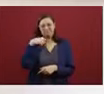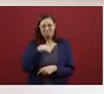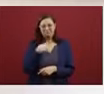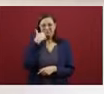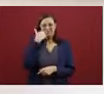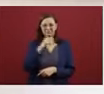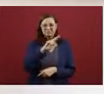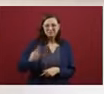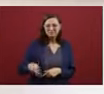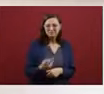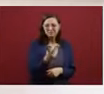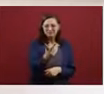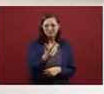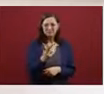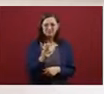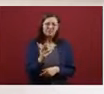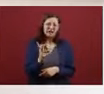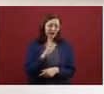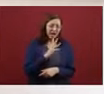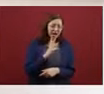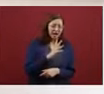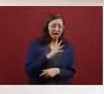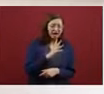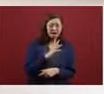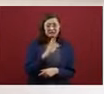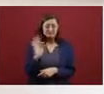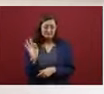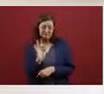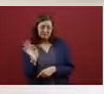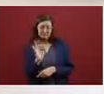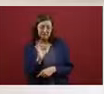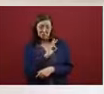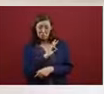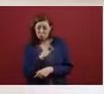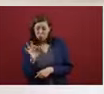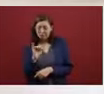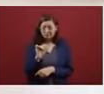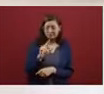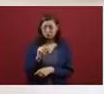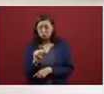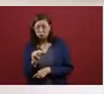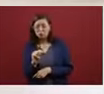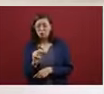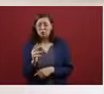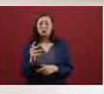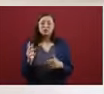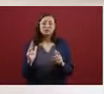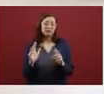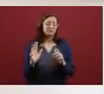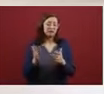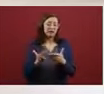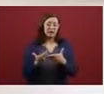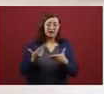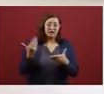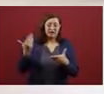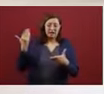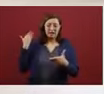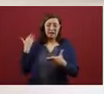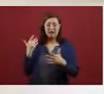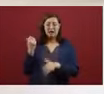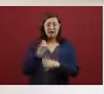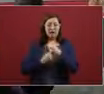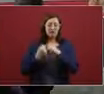preguntar y ver qué posibilidades hay. Ya en otros años se ha visto esta